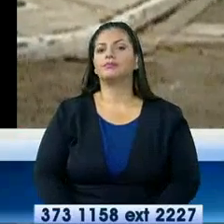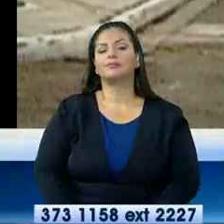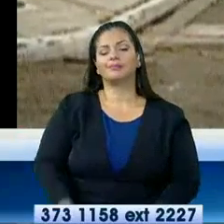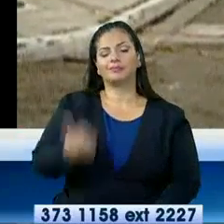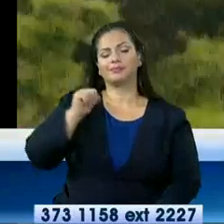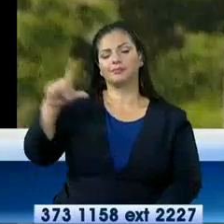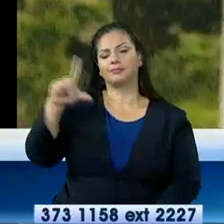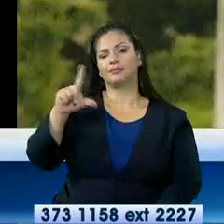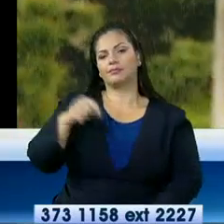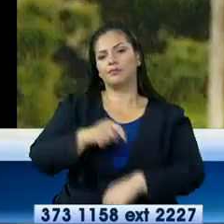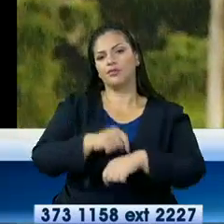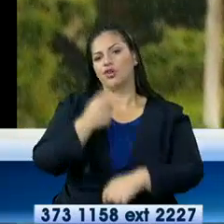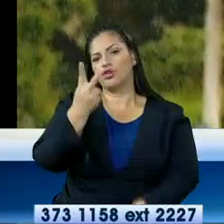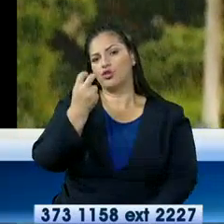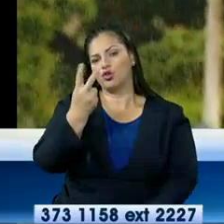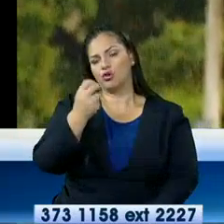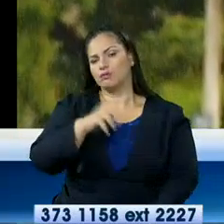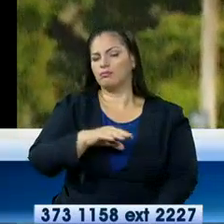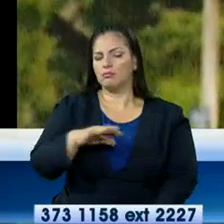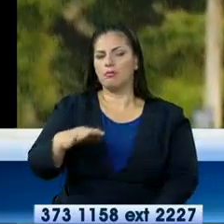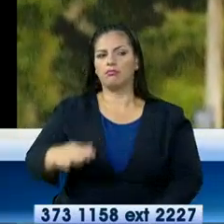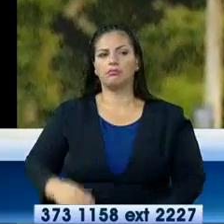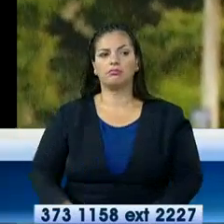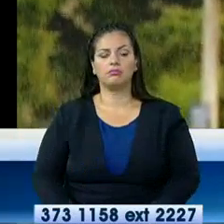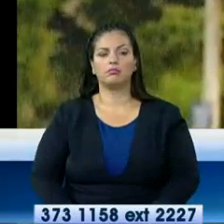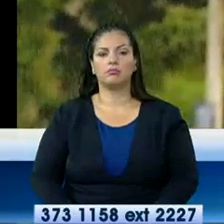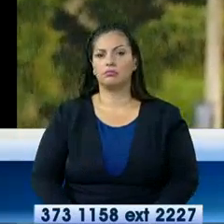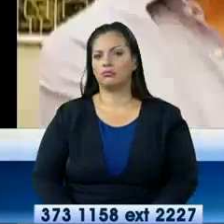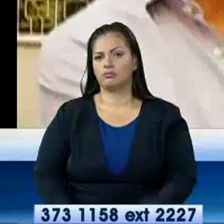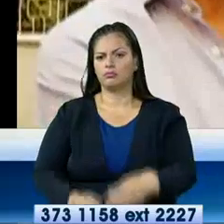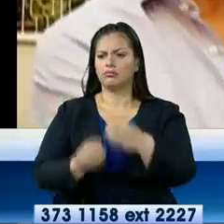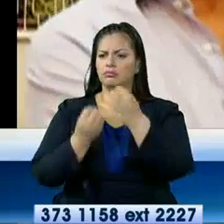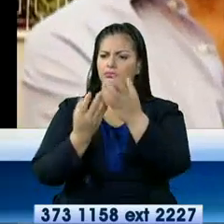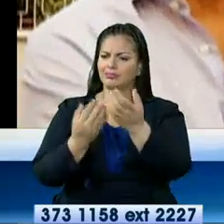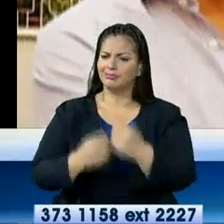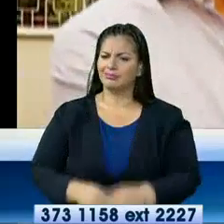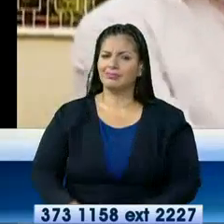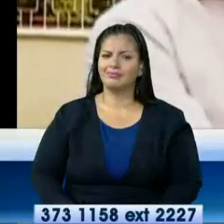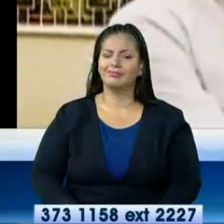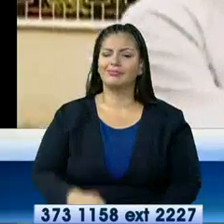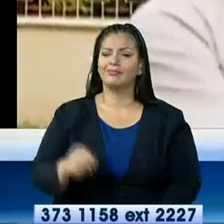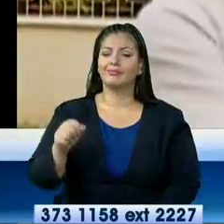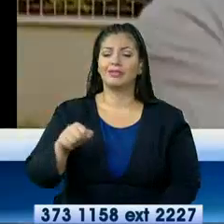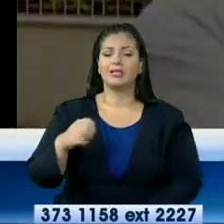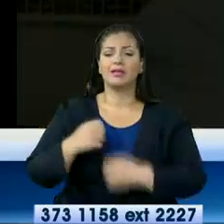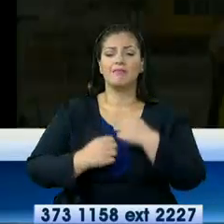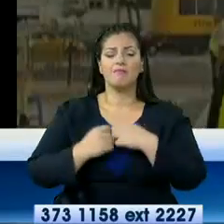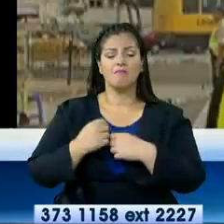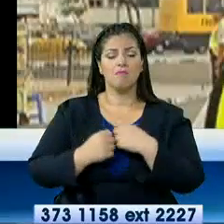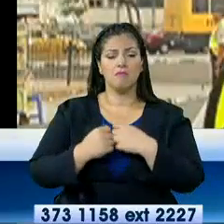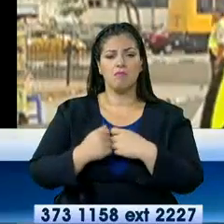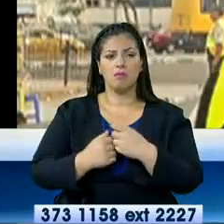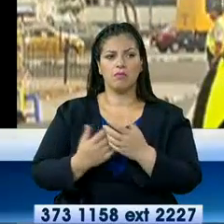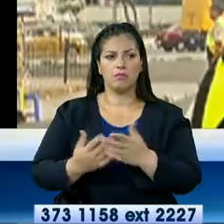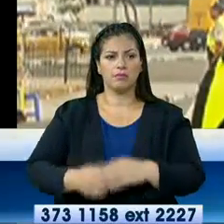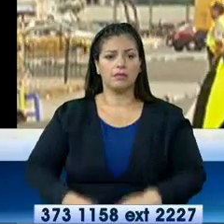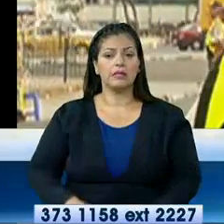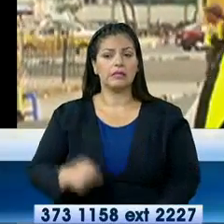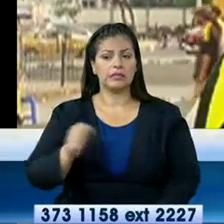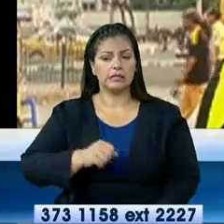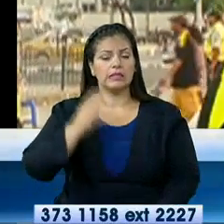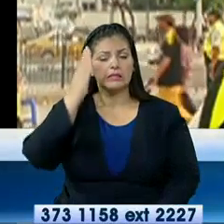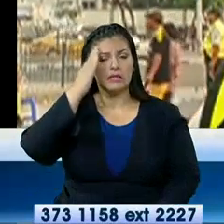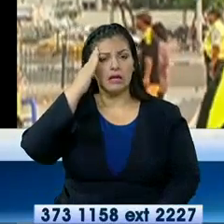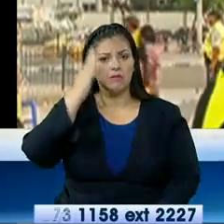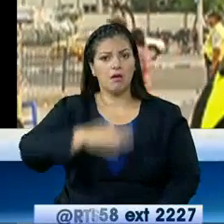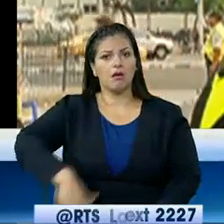lunes, aunque precisa que en el mismo sector han identificado un problema paralelo. Se ha categorizado por un